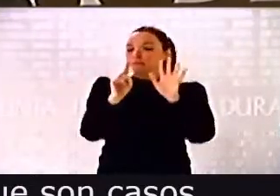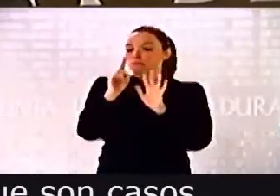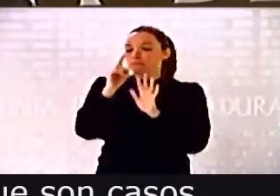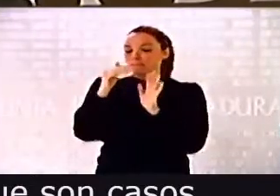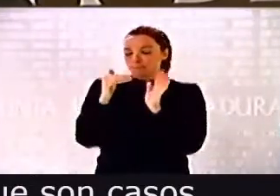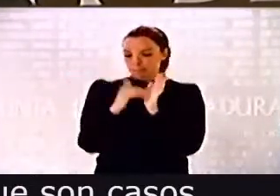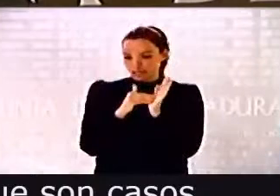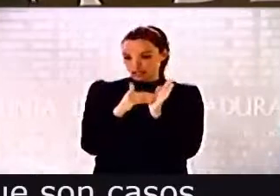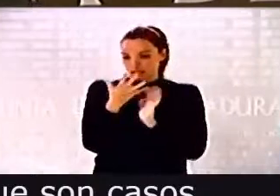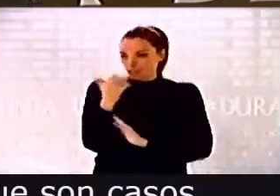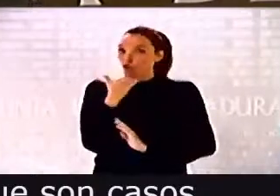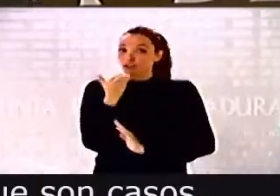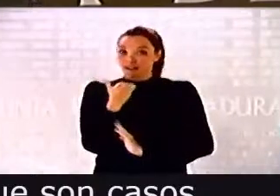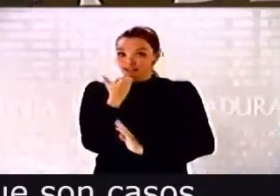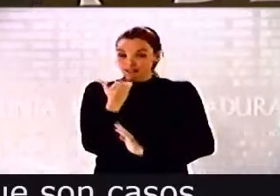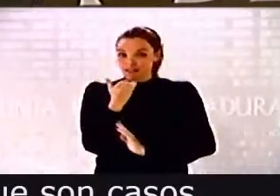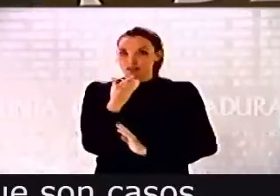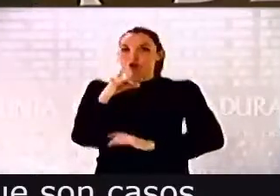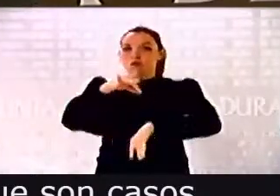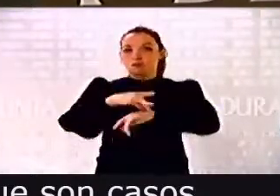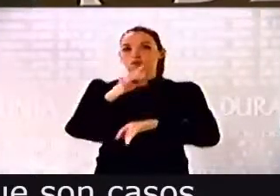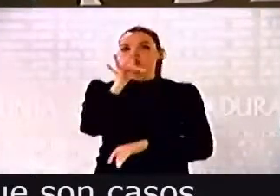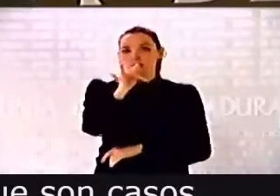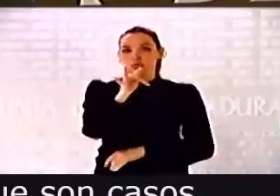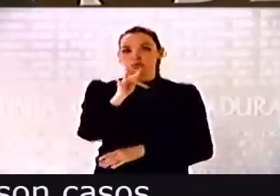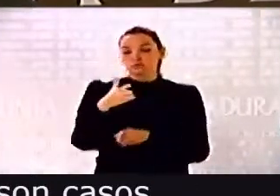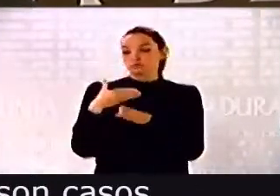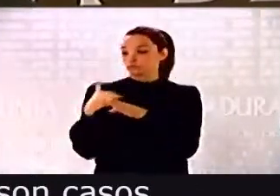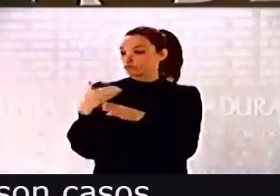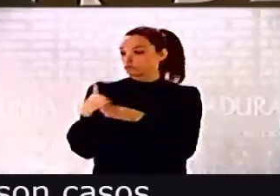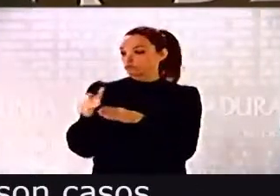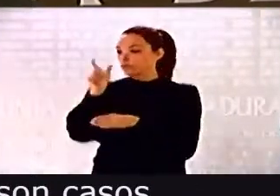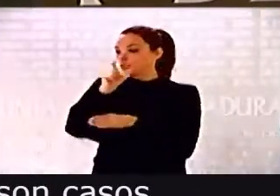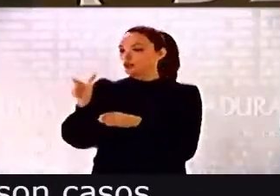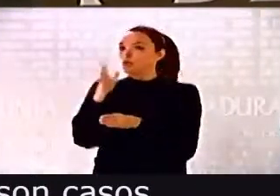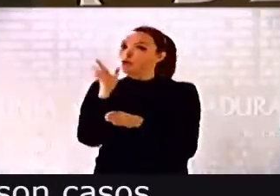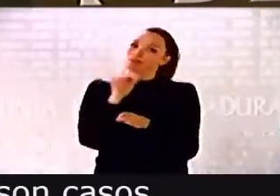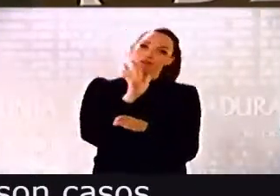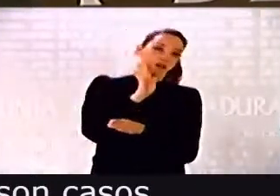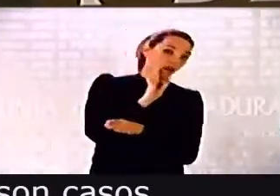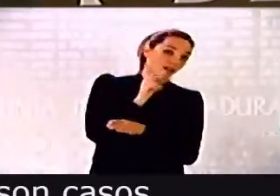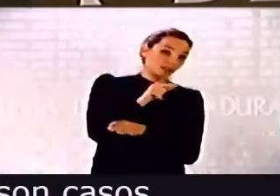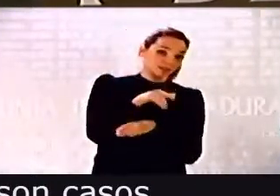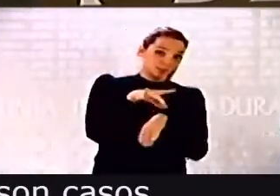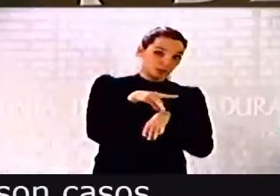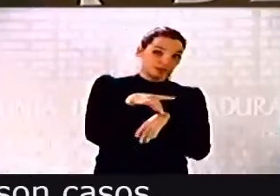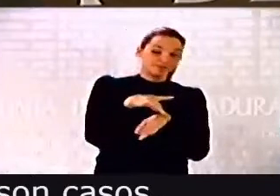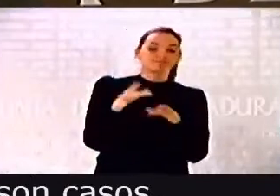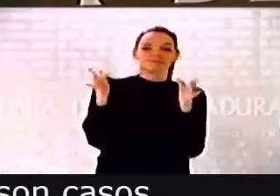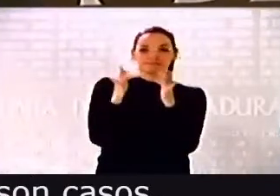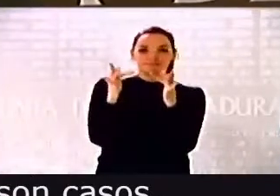son casos positivos y el resto son contactos.